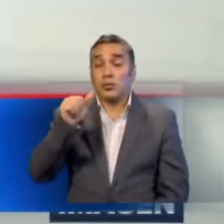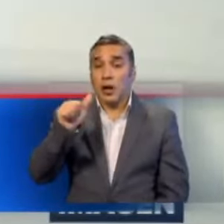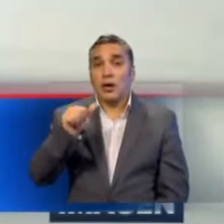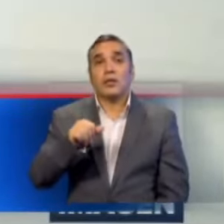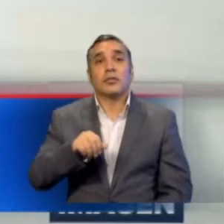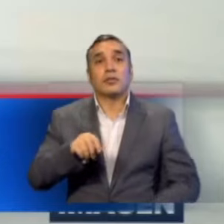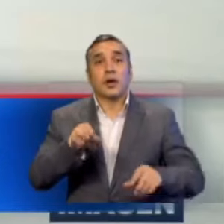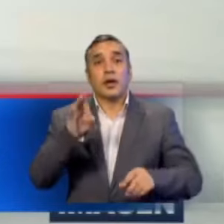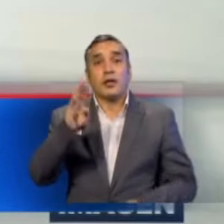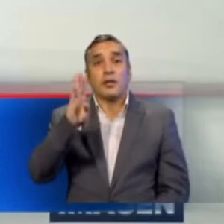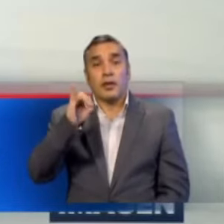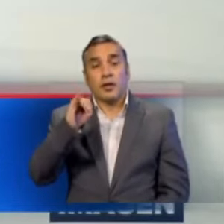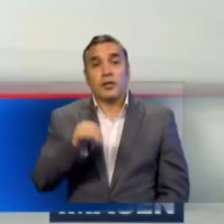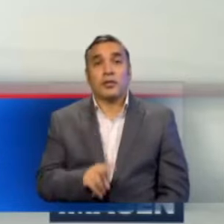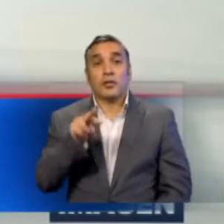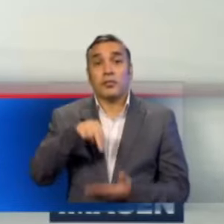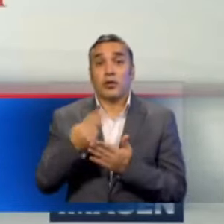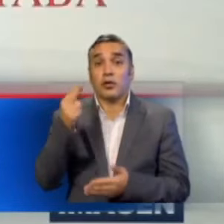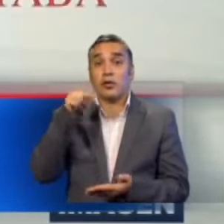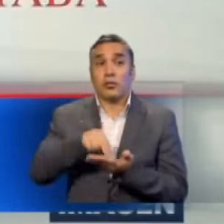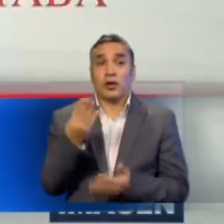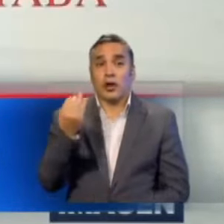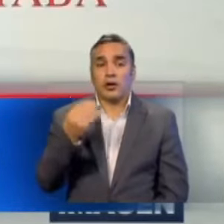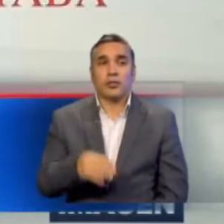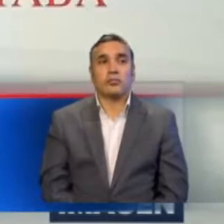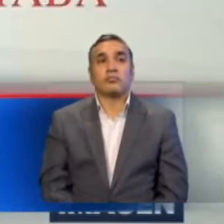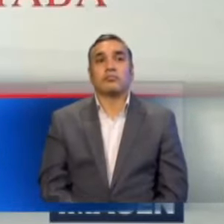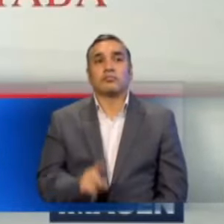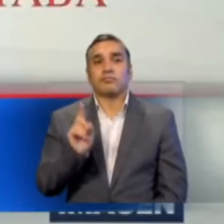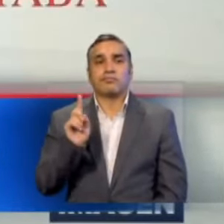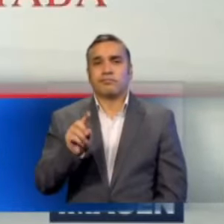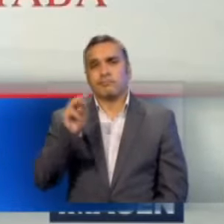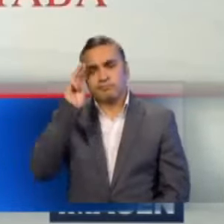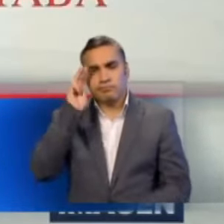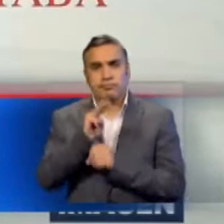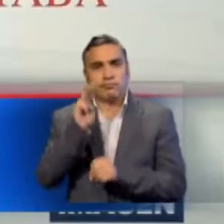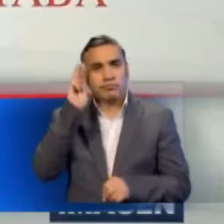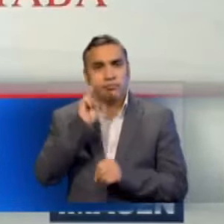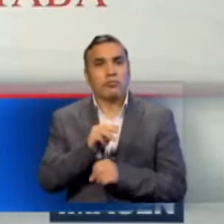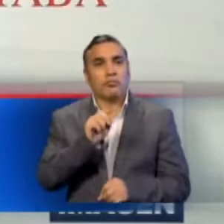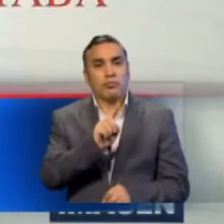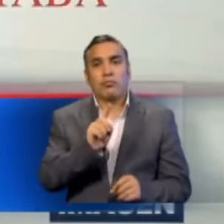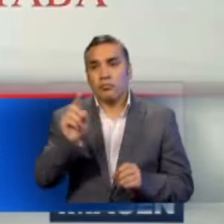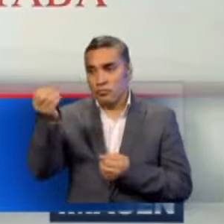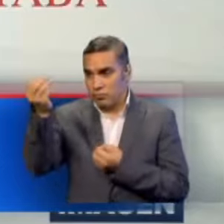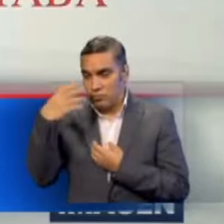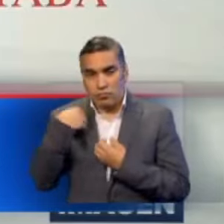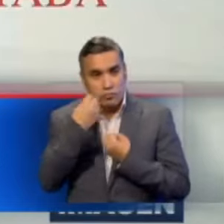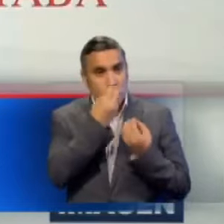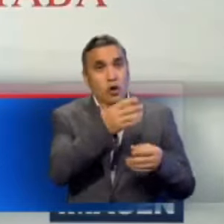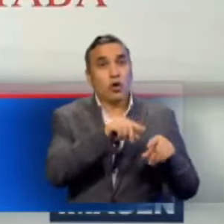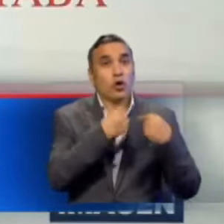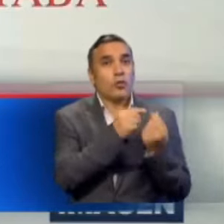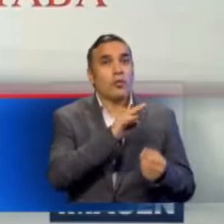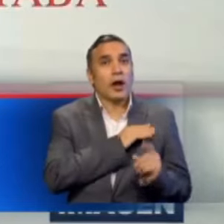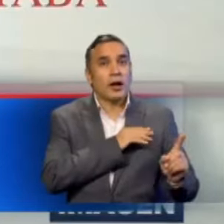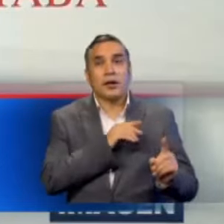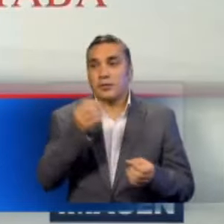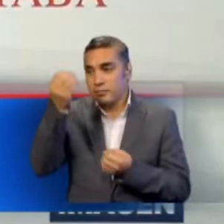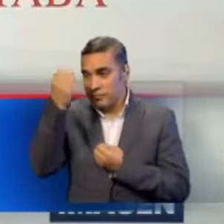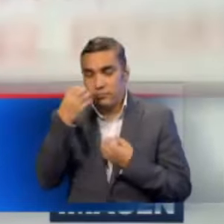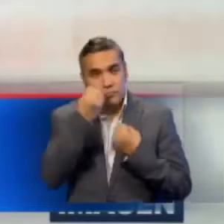agente del FBI, de 2012 a 2014, Coronel pasó mensajes de parte de Guzmán a otros miembros del cártel de Sinaloa